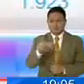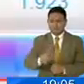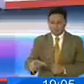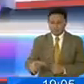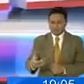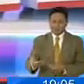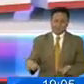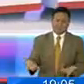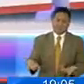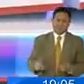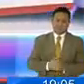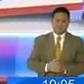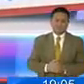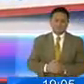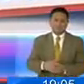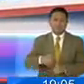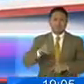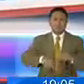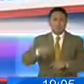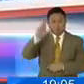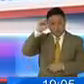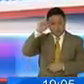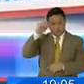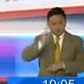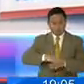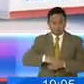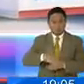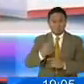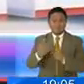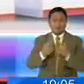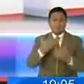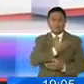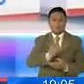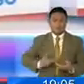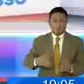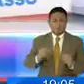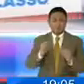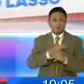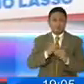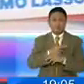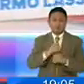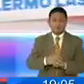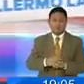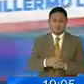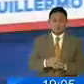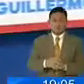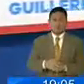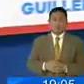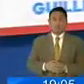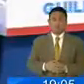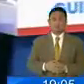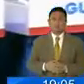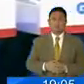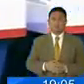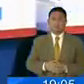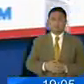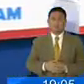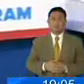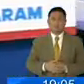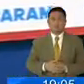debate. Estas son algunas de las reacciones dado que el diálogo presidencial en las redes sociales fue tendencia.